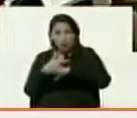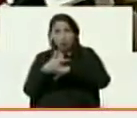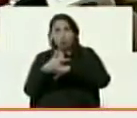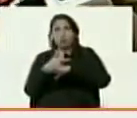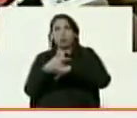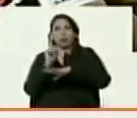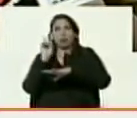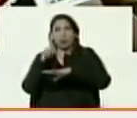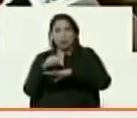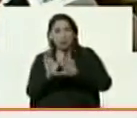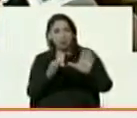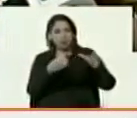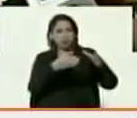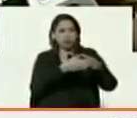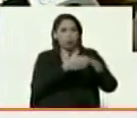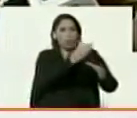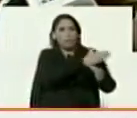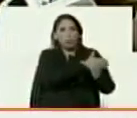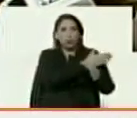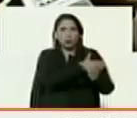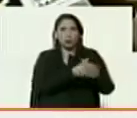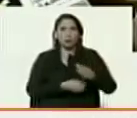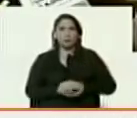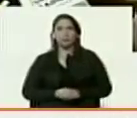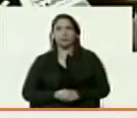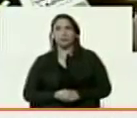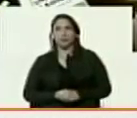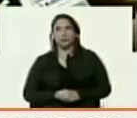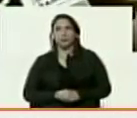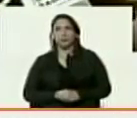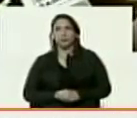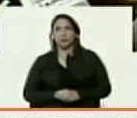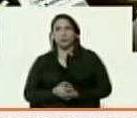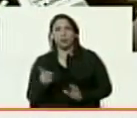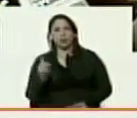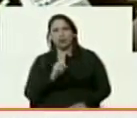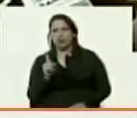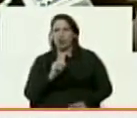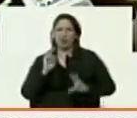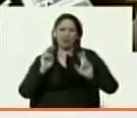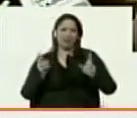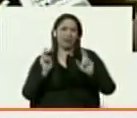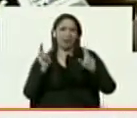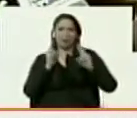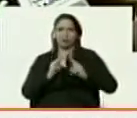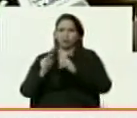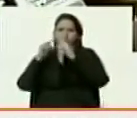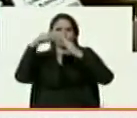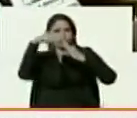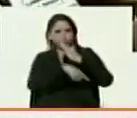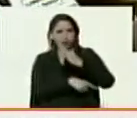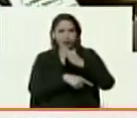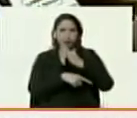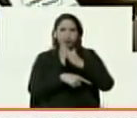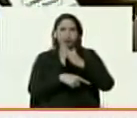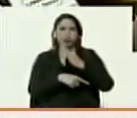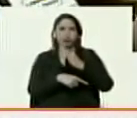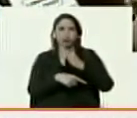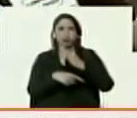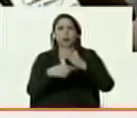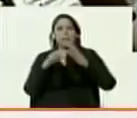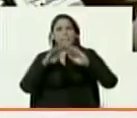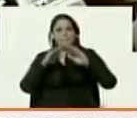y este sector de la oposición. Es decir, de tal manera que no fue una materia conocida en el seno de la